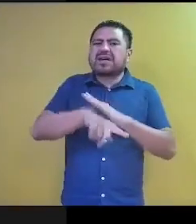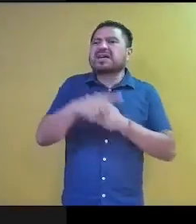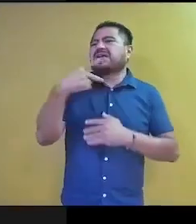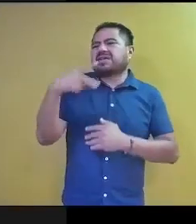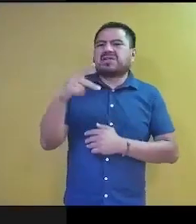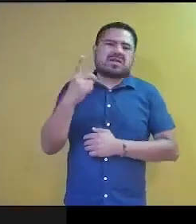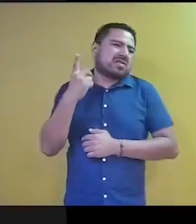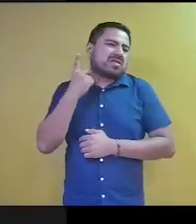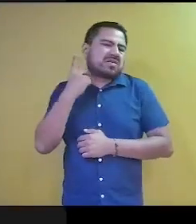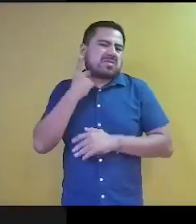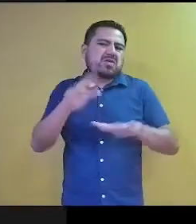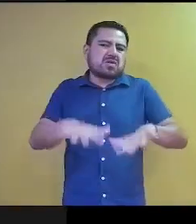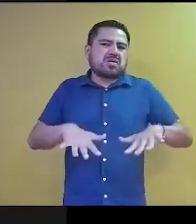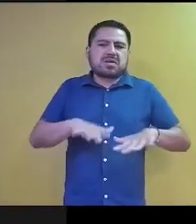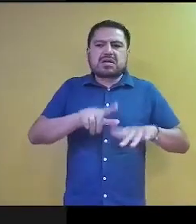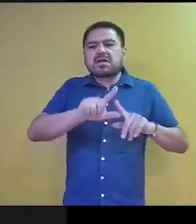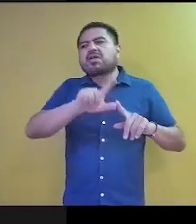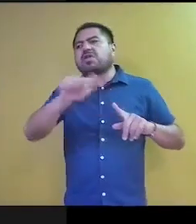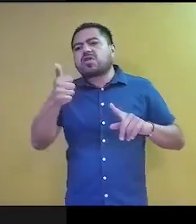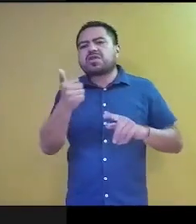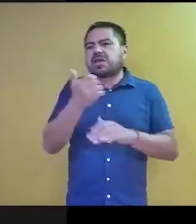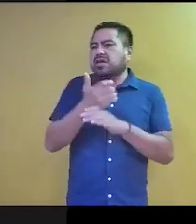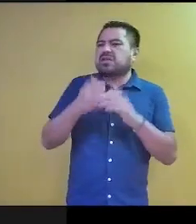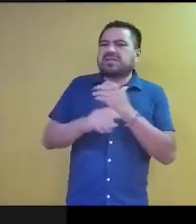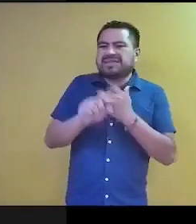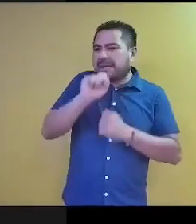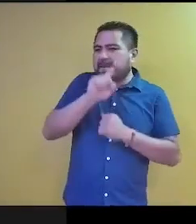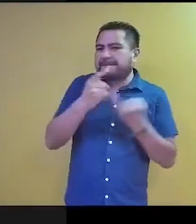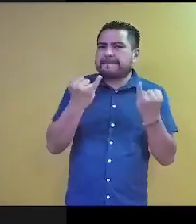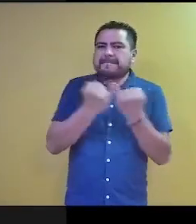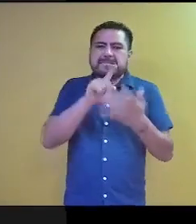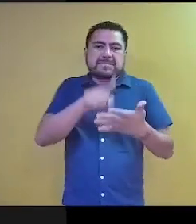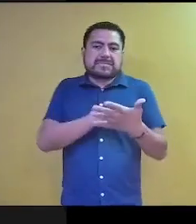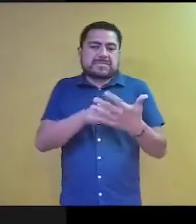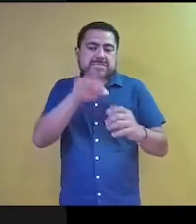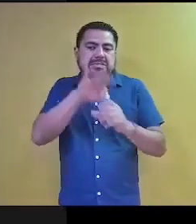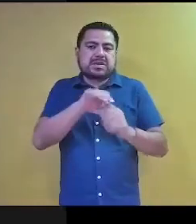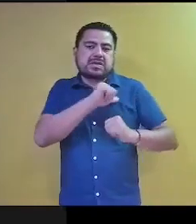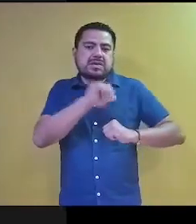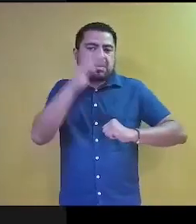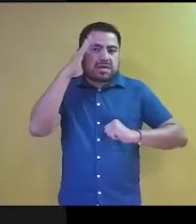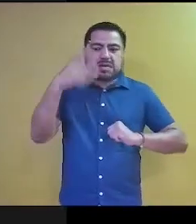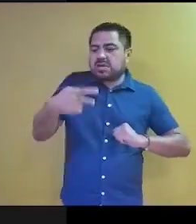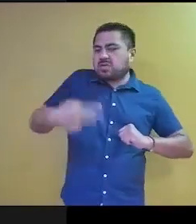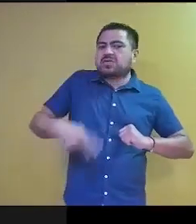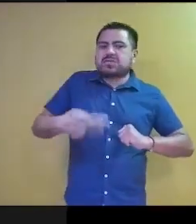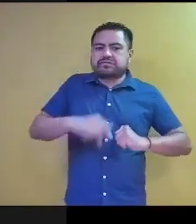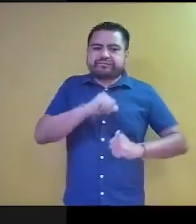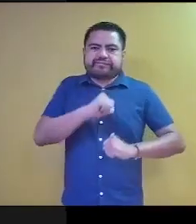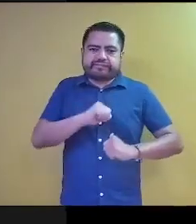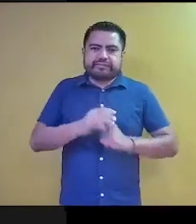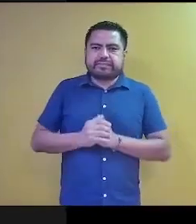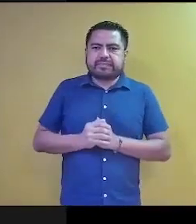parlamentarios, determinándose, por otra parte, aquellos hechos de naturaleza electoral, competencia de este órgano jurisdiccional.